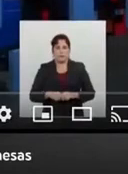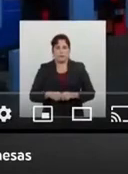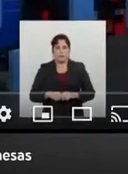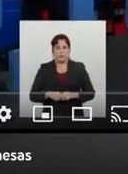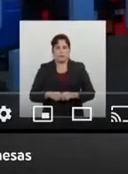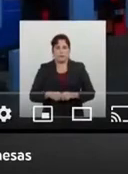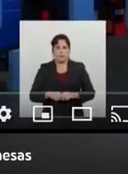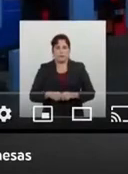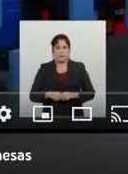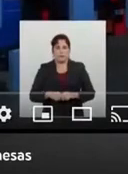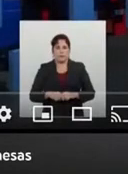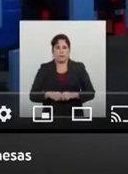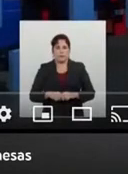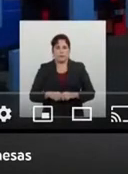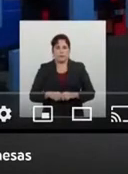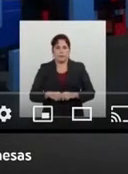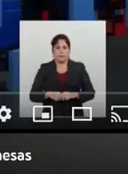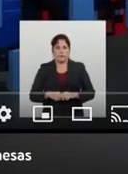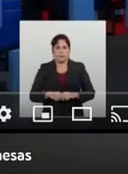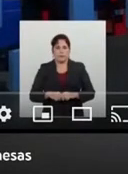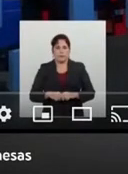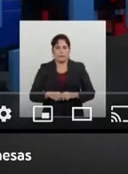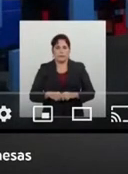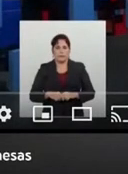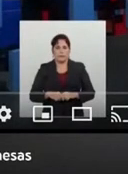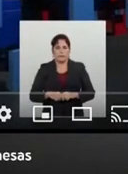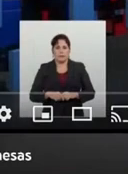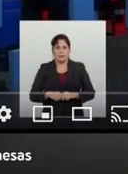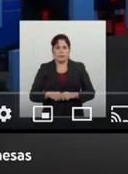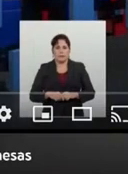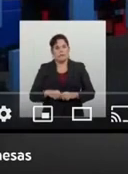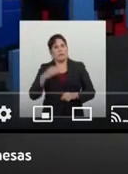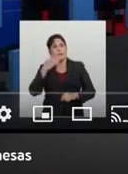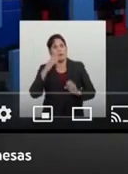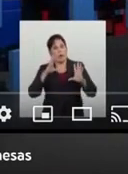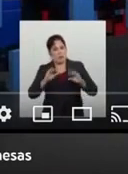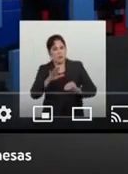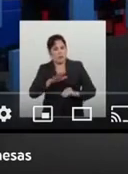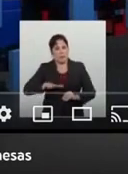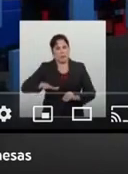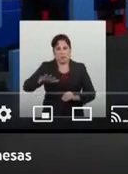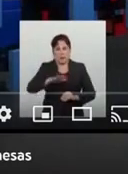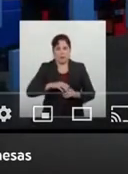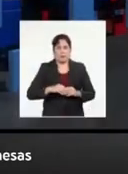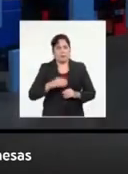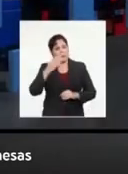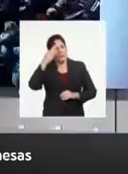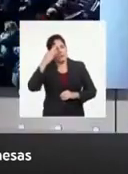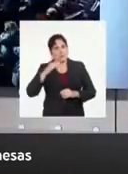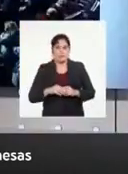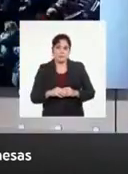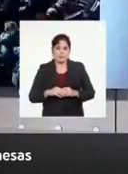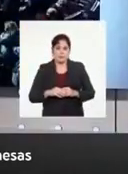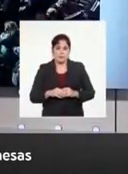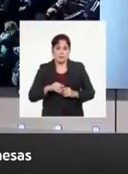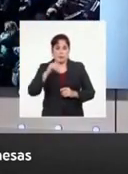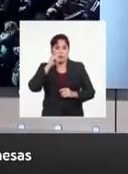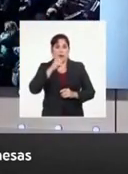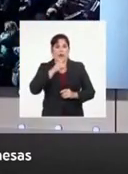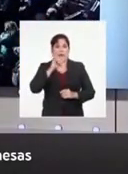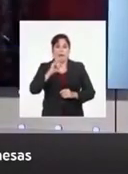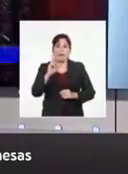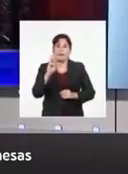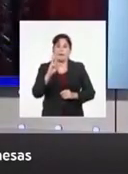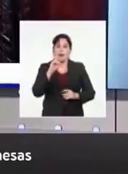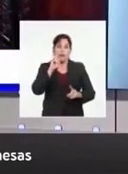de Biden y el discurso de la unión. Buenas noches, Rey Giselle. Bueno, Joe Biden tuvo anoche tres